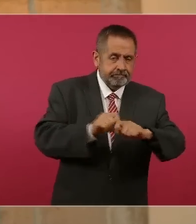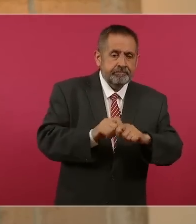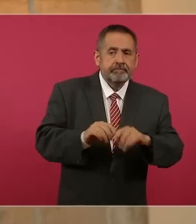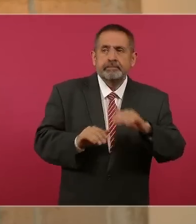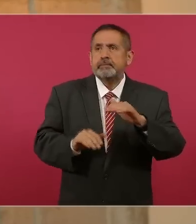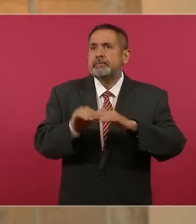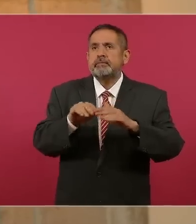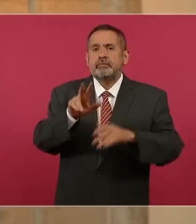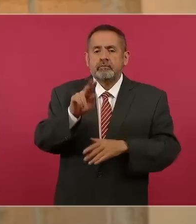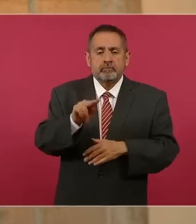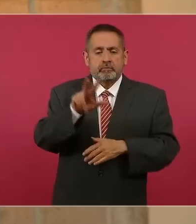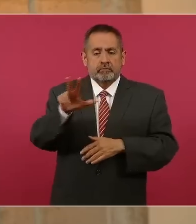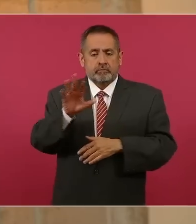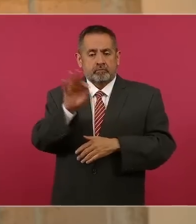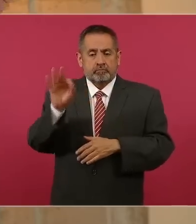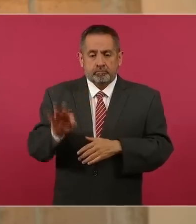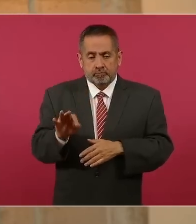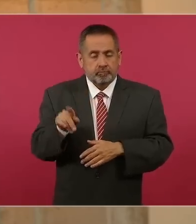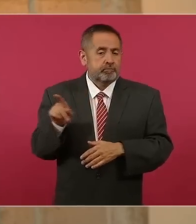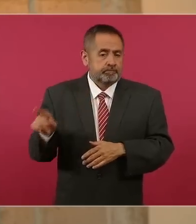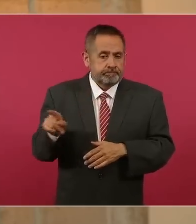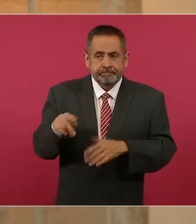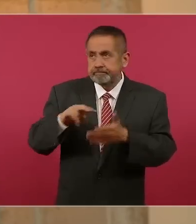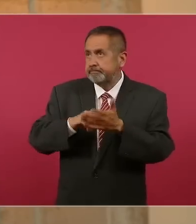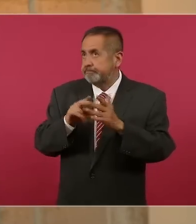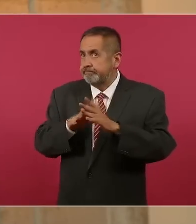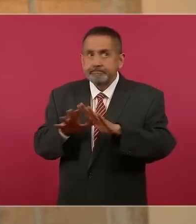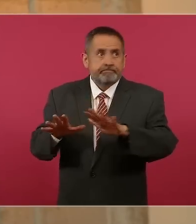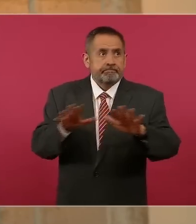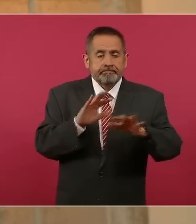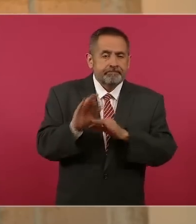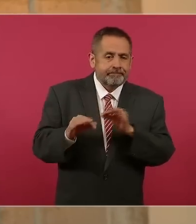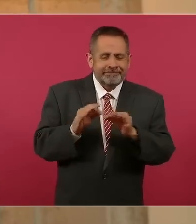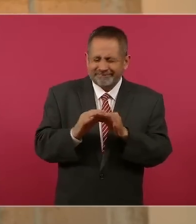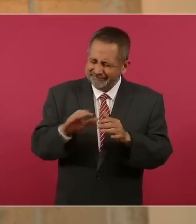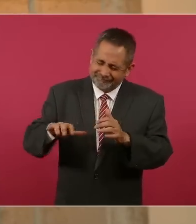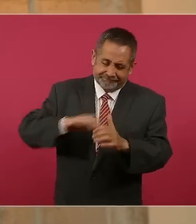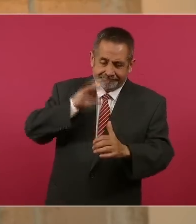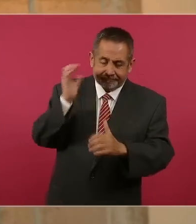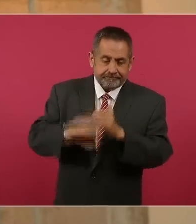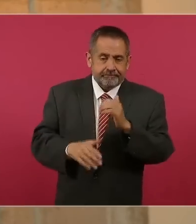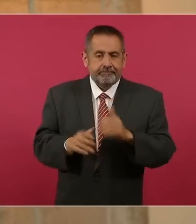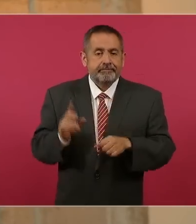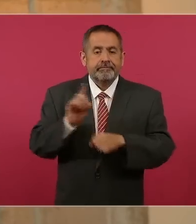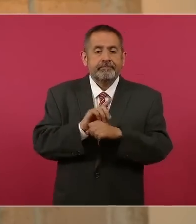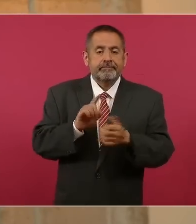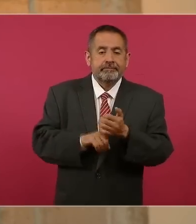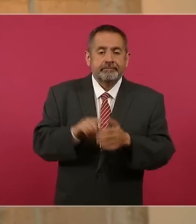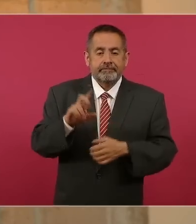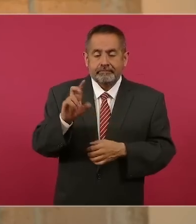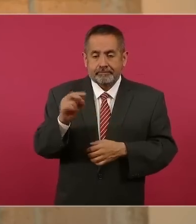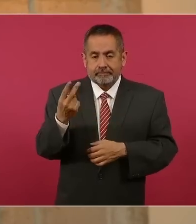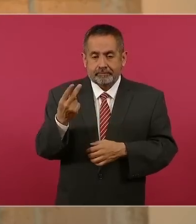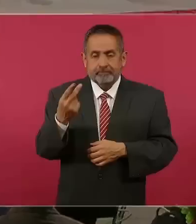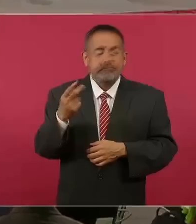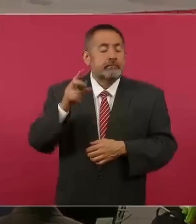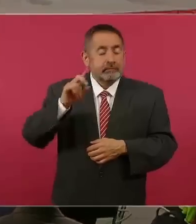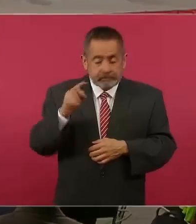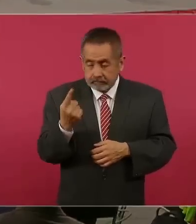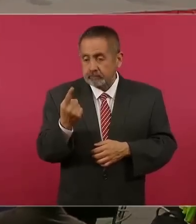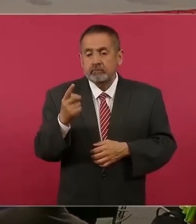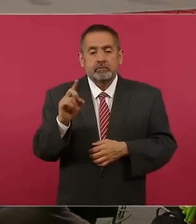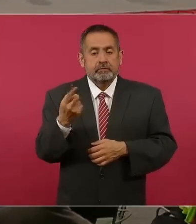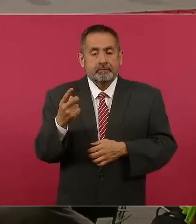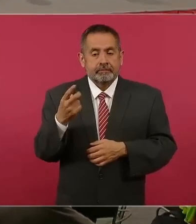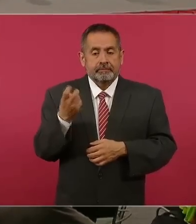88% y la obra civil como tal la estaremos terminando al 31 de diciembre de este año, si no es que un